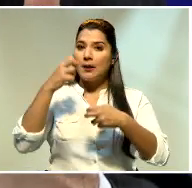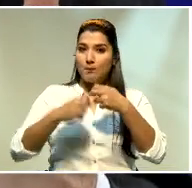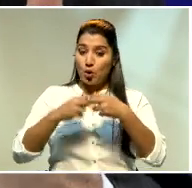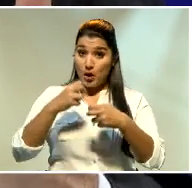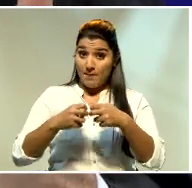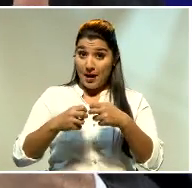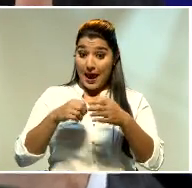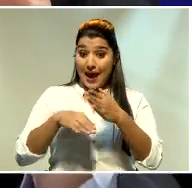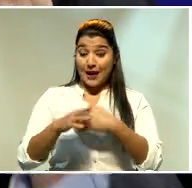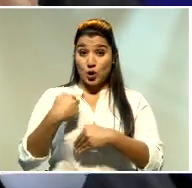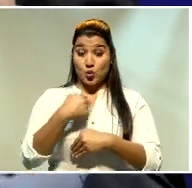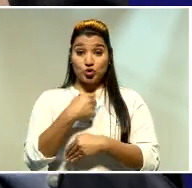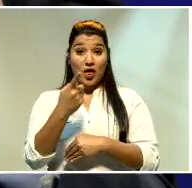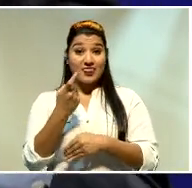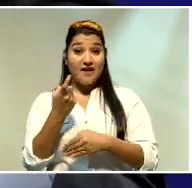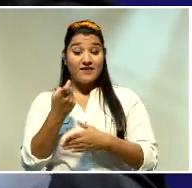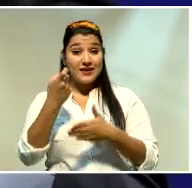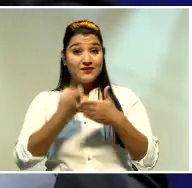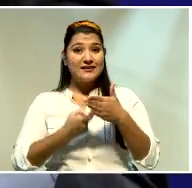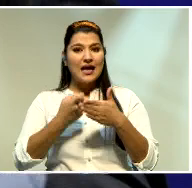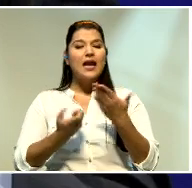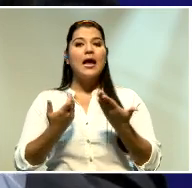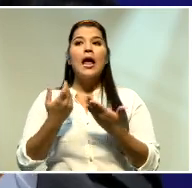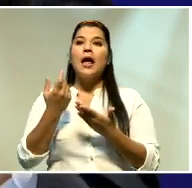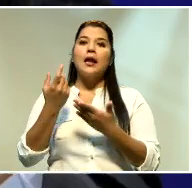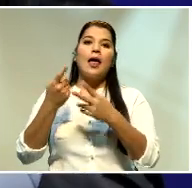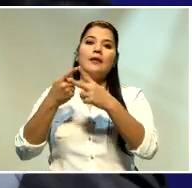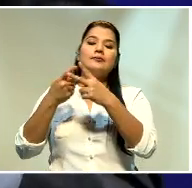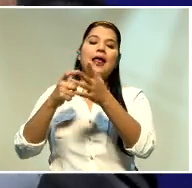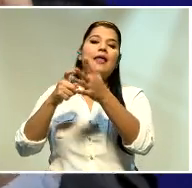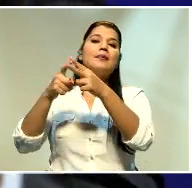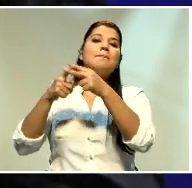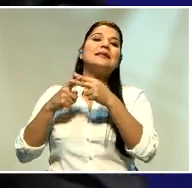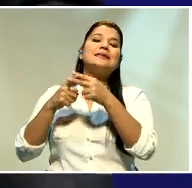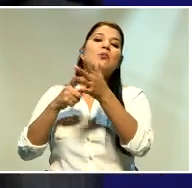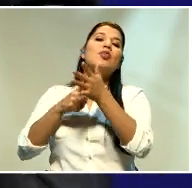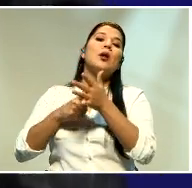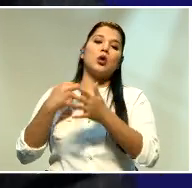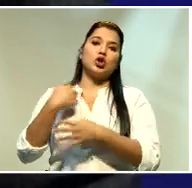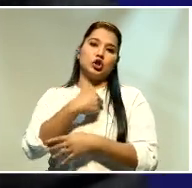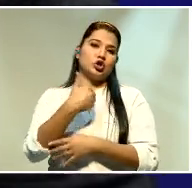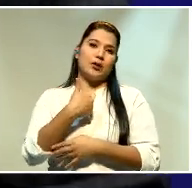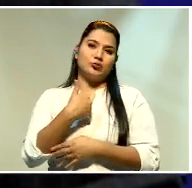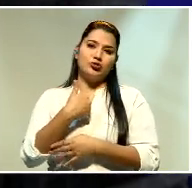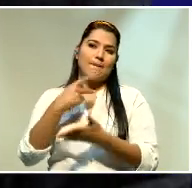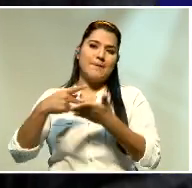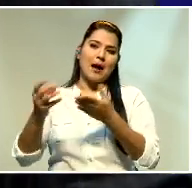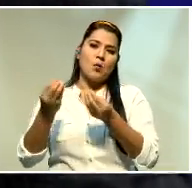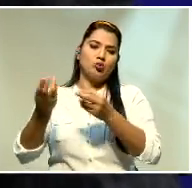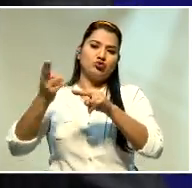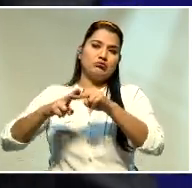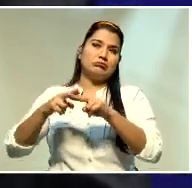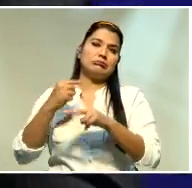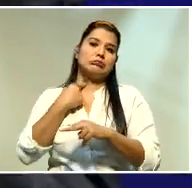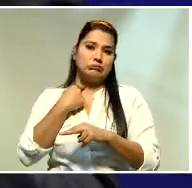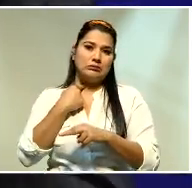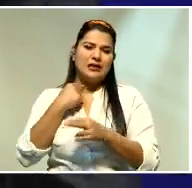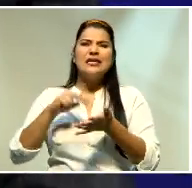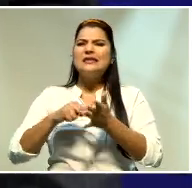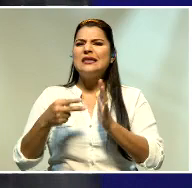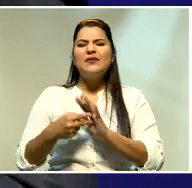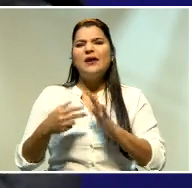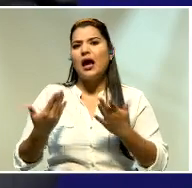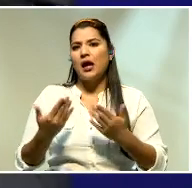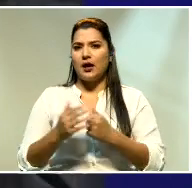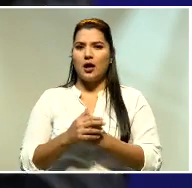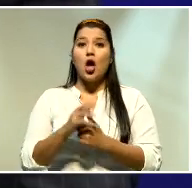de nuestro déficit es el costo de la deuda. Nuestra deuda es una deuda cara y para quienes nos ven eso significa que tenemos, es